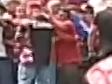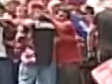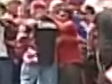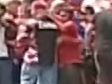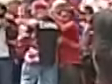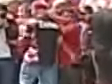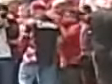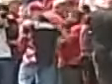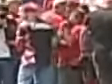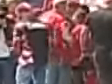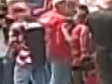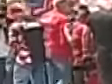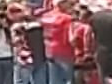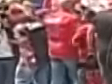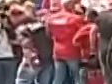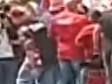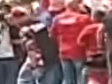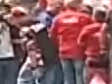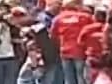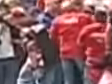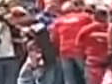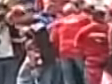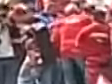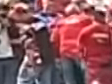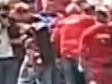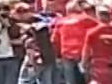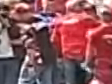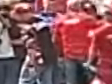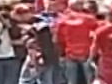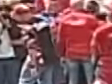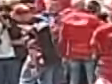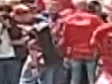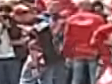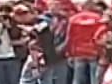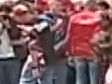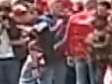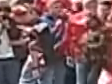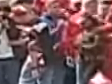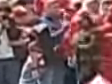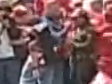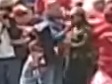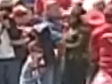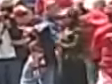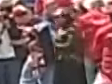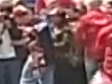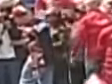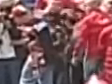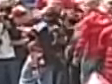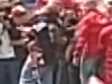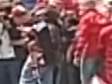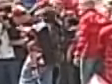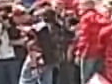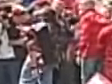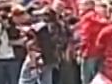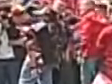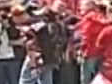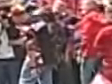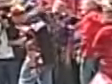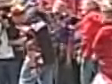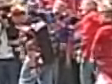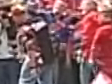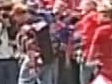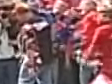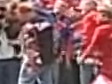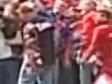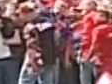esperanza, también al nuevo modelo de socialismo y de inclusión y de nacimiento del socialismo bolivariano. Ha dicho el presidente Nicolás Maduro,